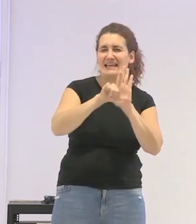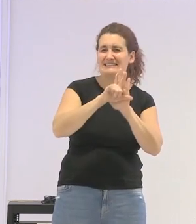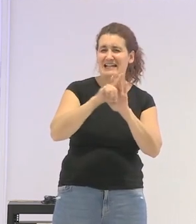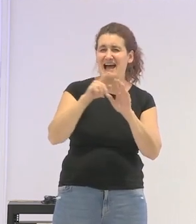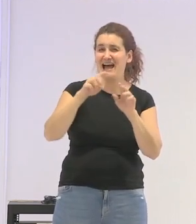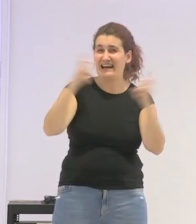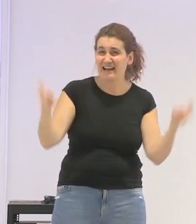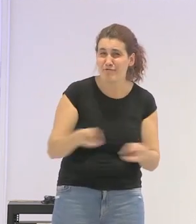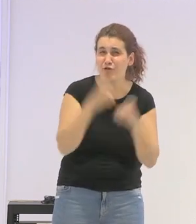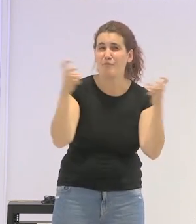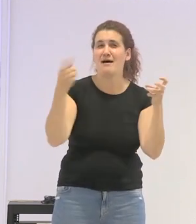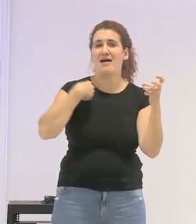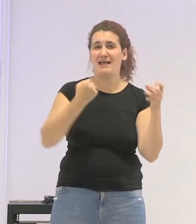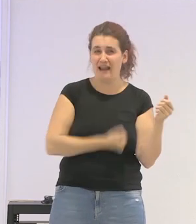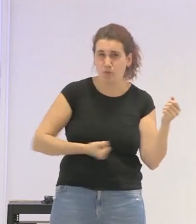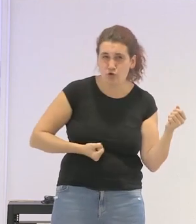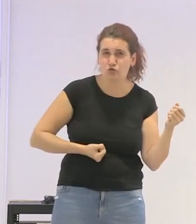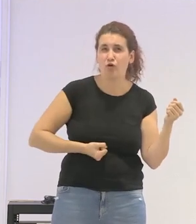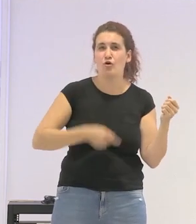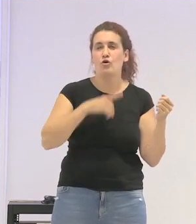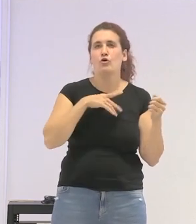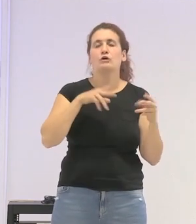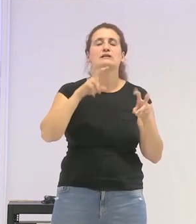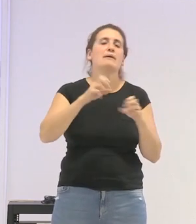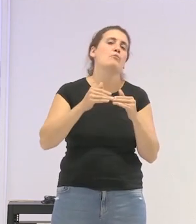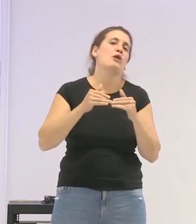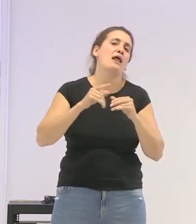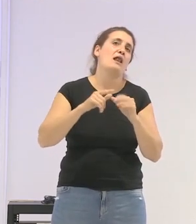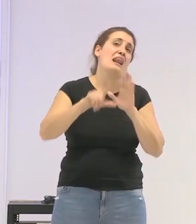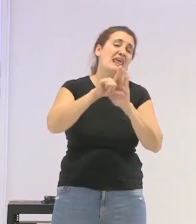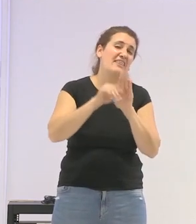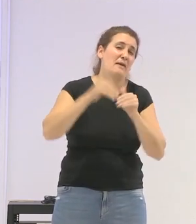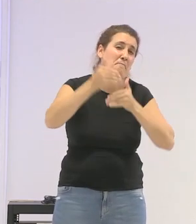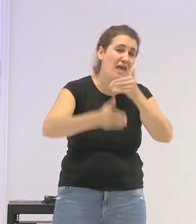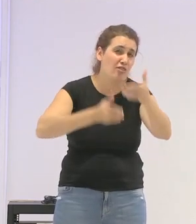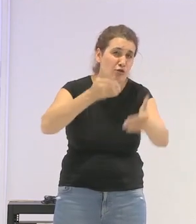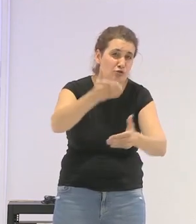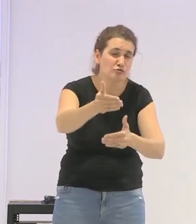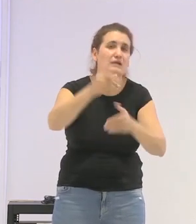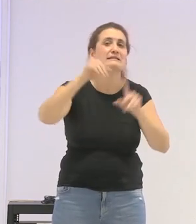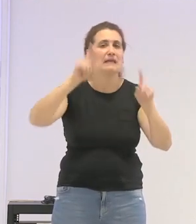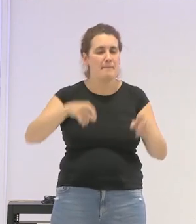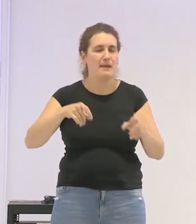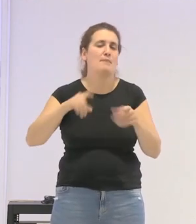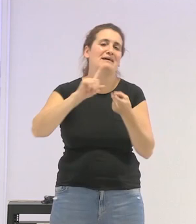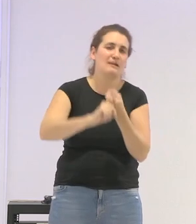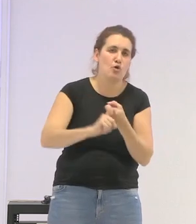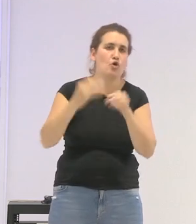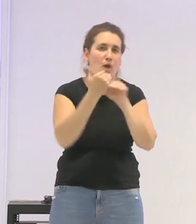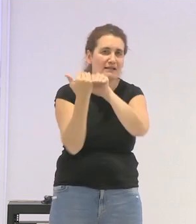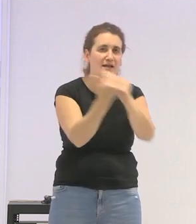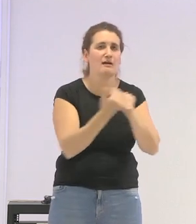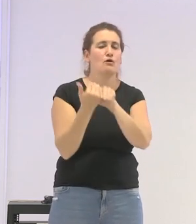¿no? La sustitución de la ley de supuestos por la ley de plazos, que hubo el matrimonio igualitario, hubo una serie de